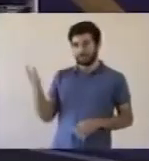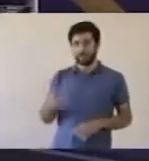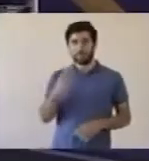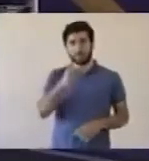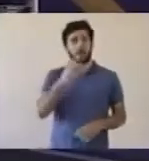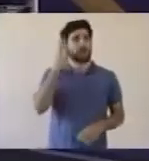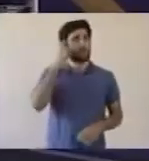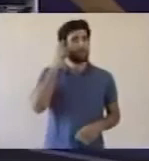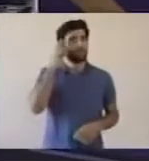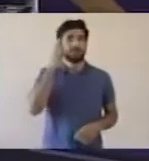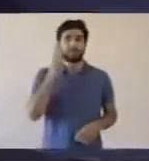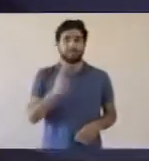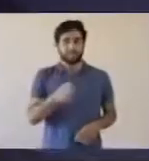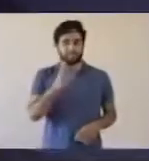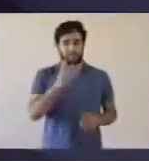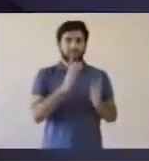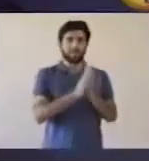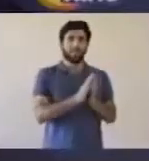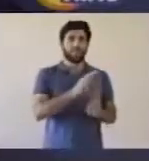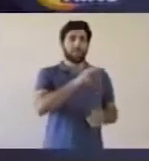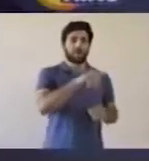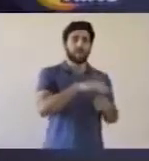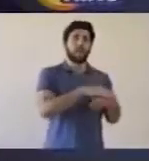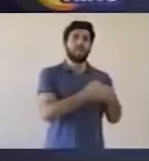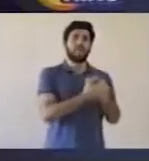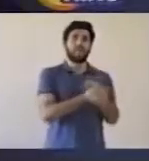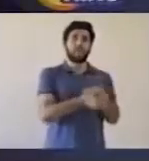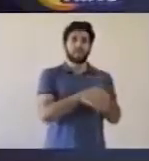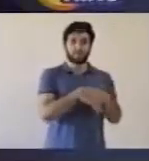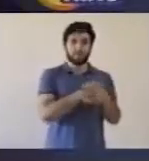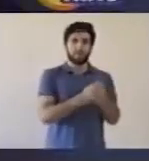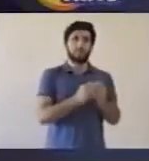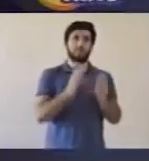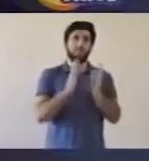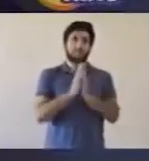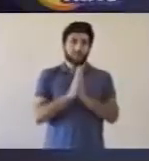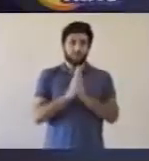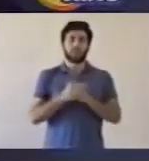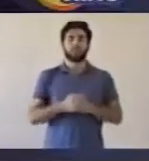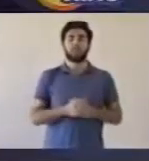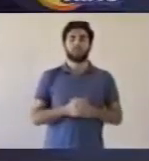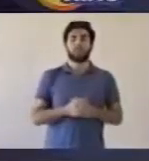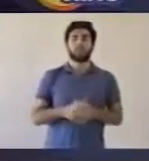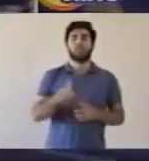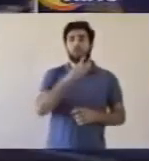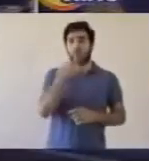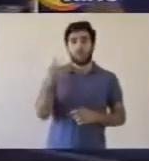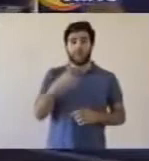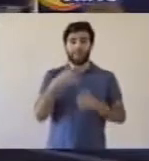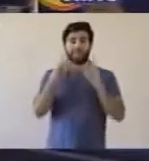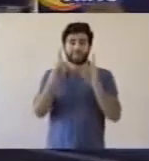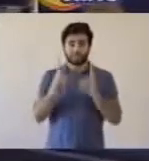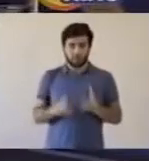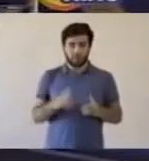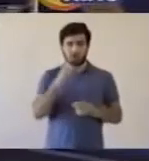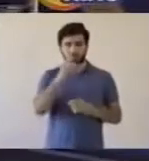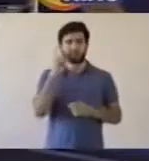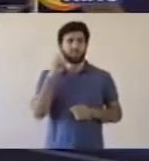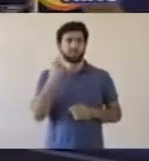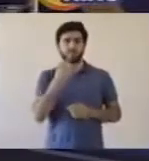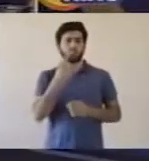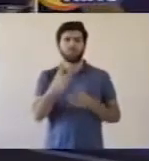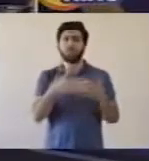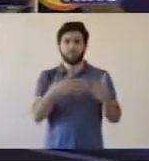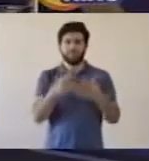Casa, recuerda lavarte las manos con agua y jabón. Si hay una persona con discapacidad, invítala a participar con nosotros. Vamos a